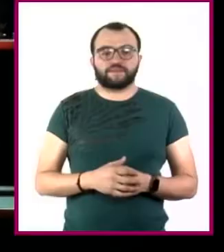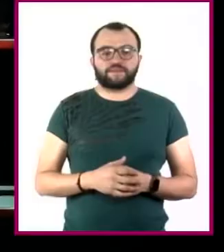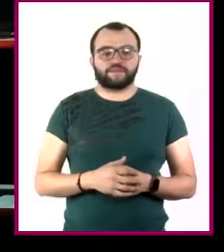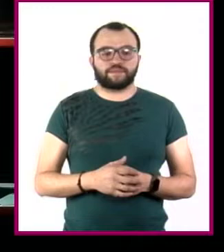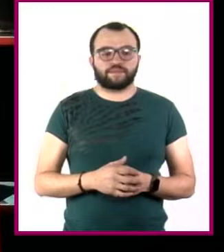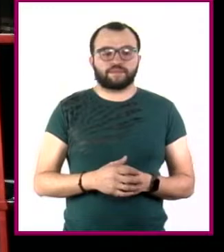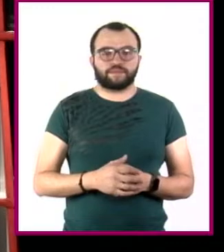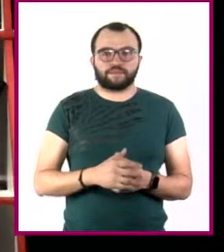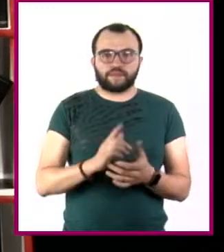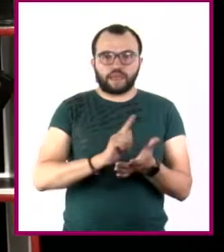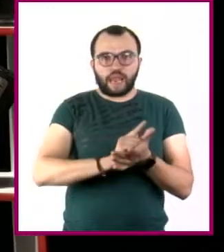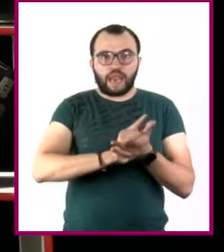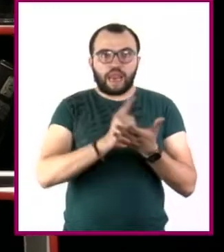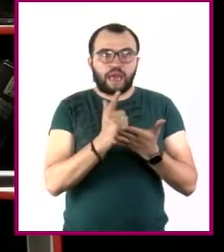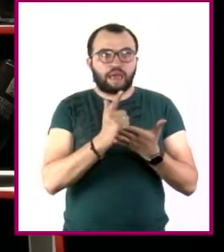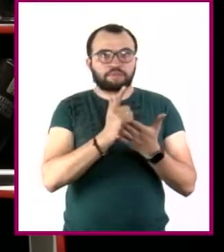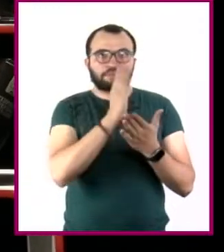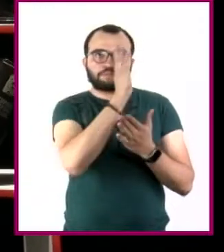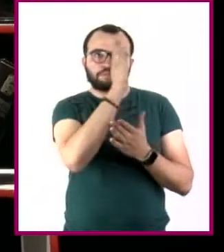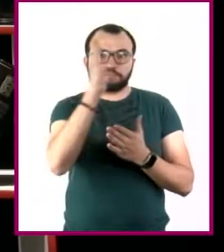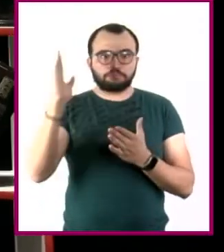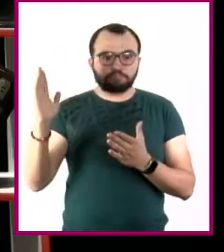librero, ujú,